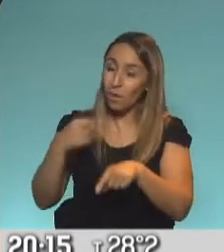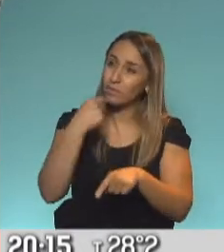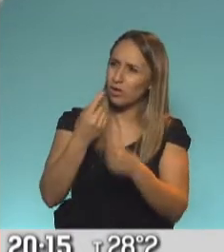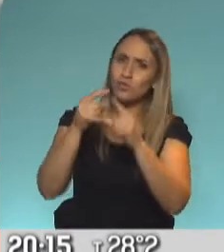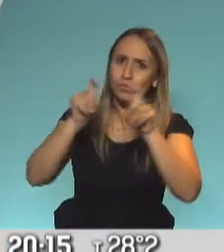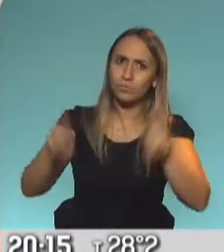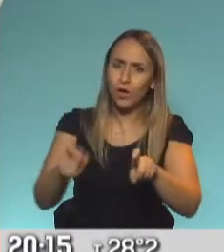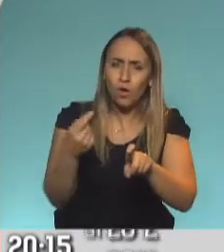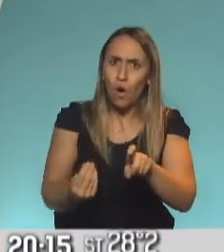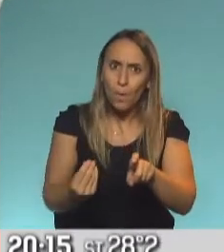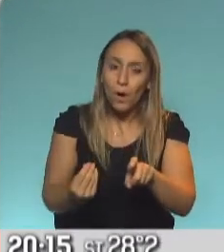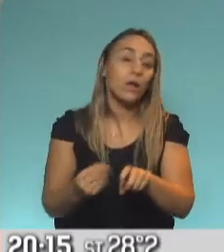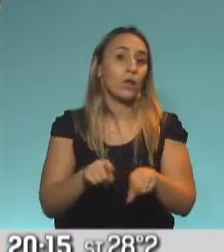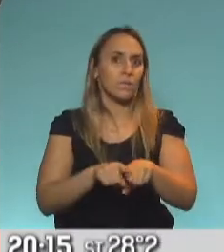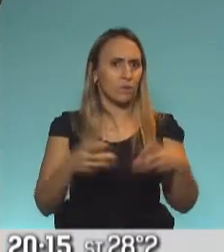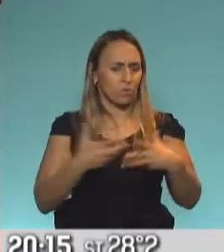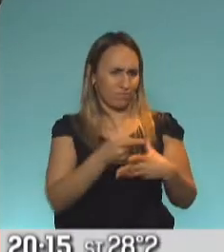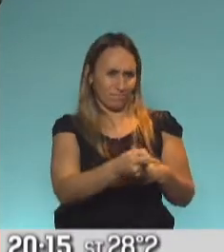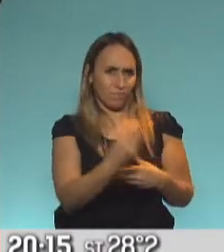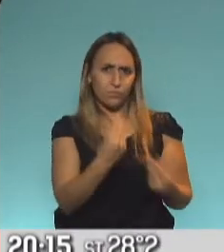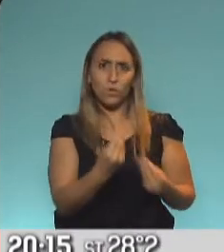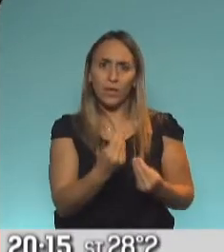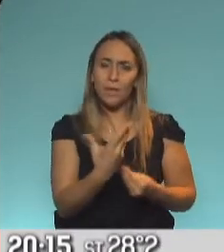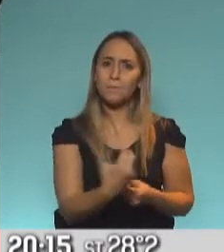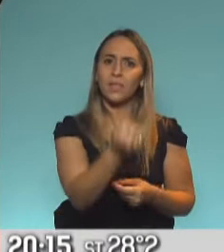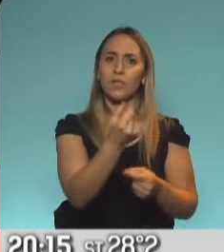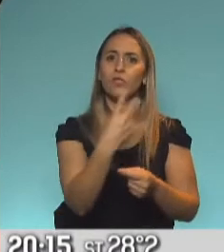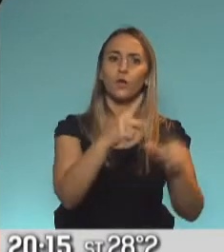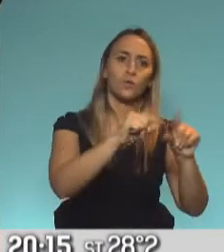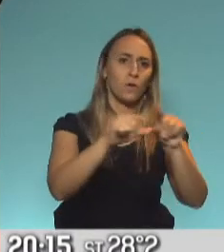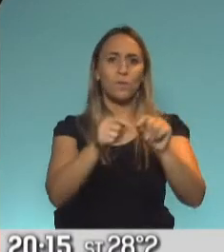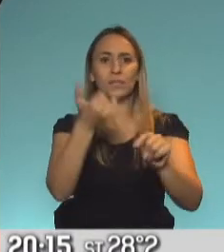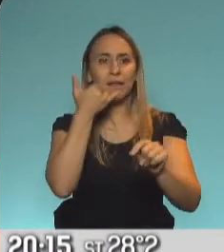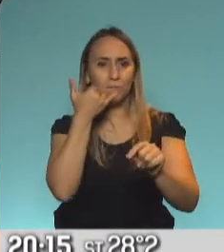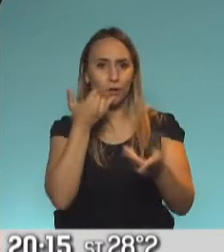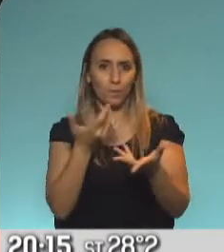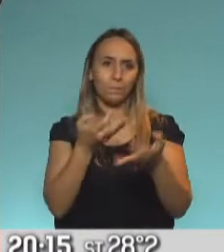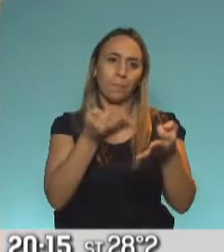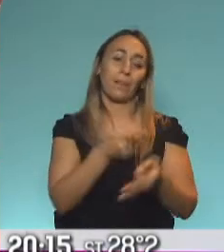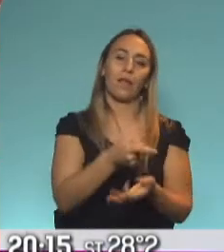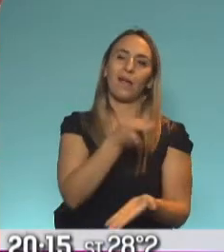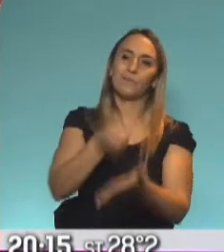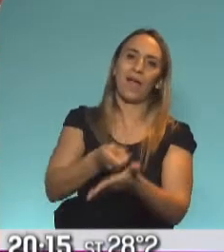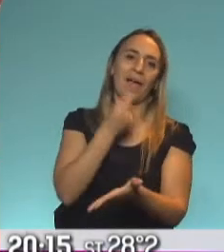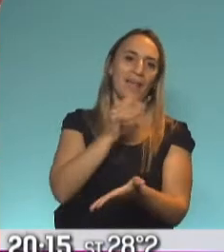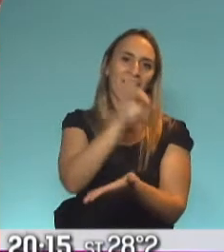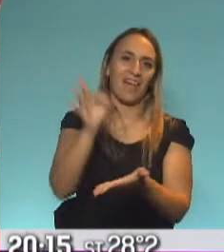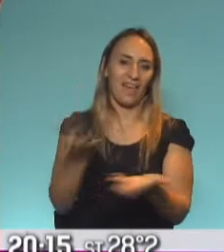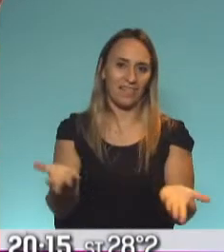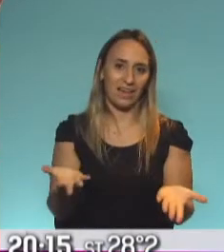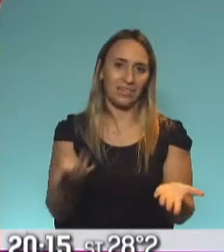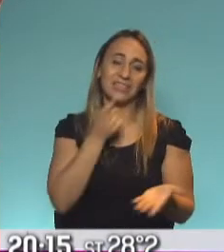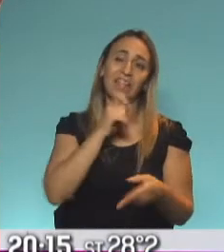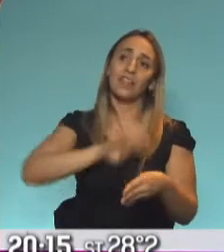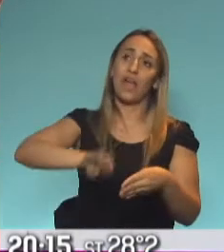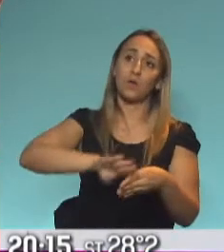los investigadores. ¿Qué fue lo que hicieron? ¿Por qué sacaron eso? Bueno, probablemente porque con ese teléfono... No iban a pagar, si debían no